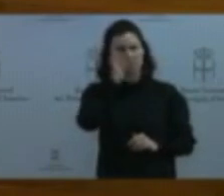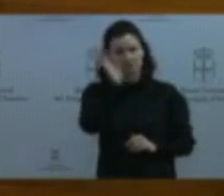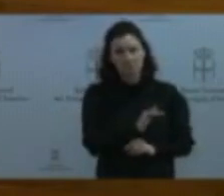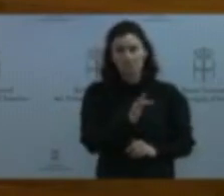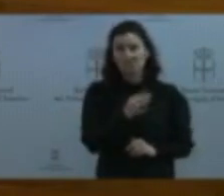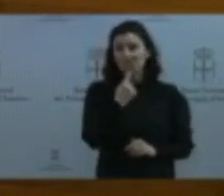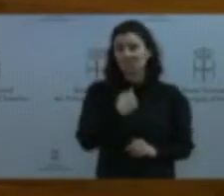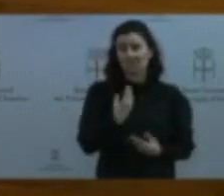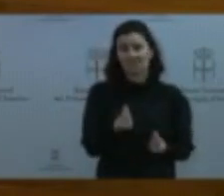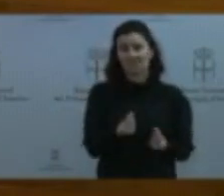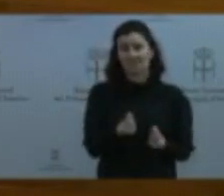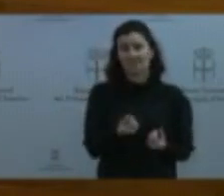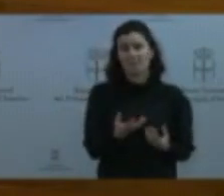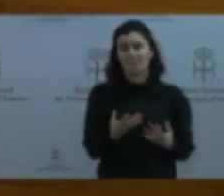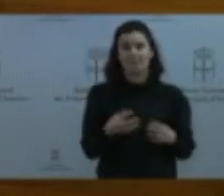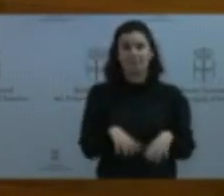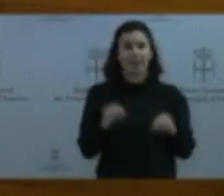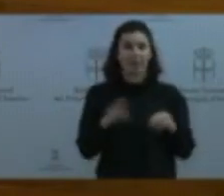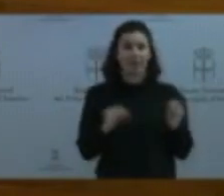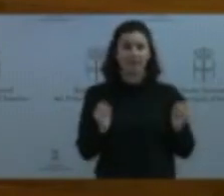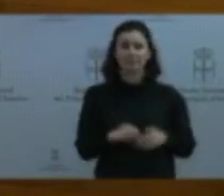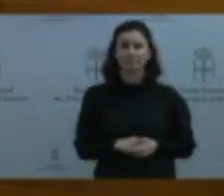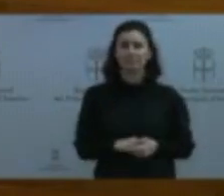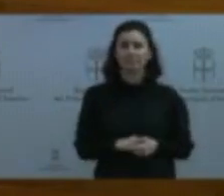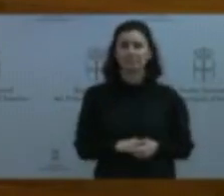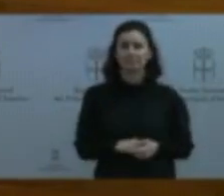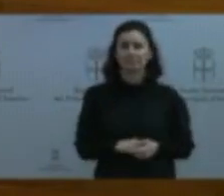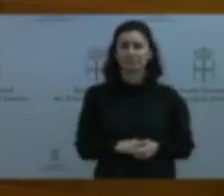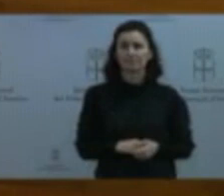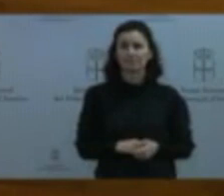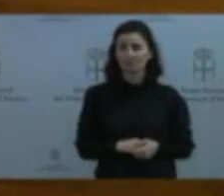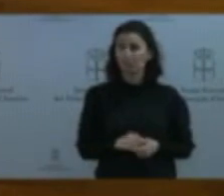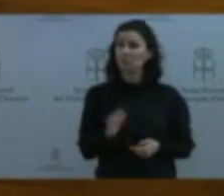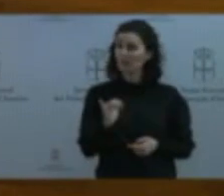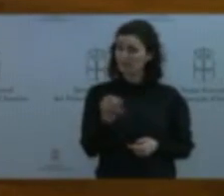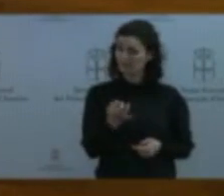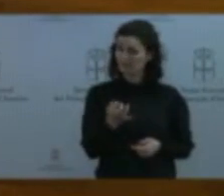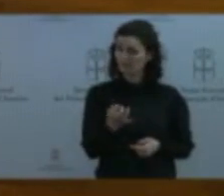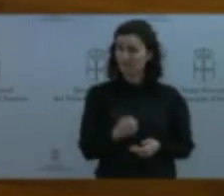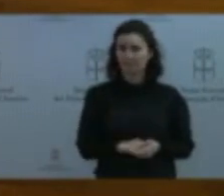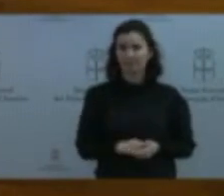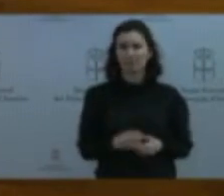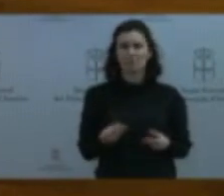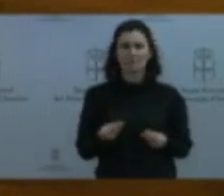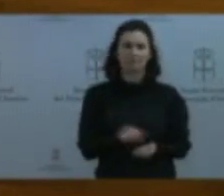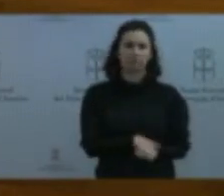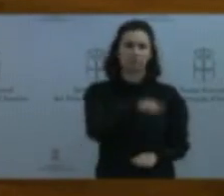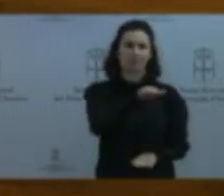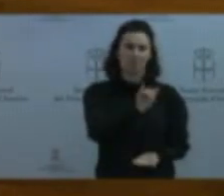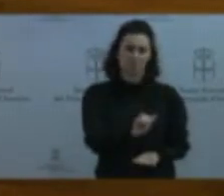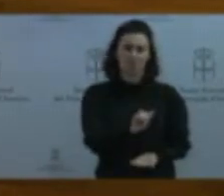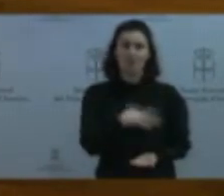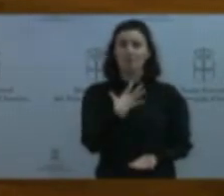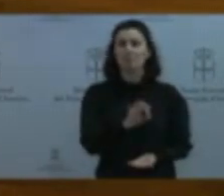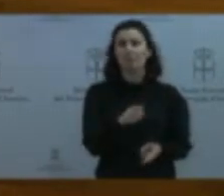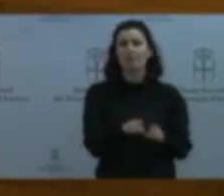nuevo. Y fíjese, yo tengo aquí efectivamente muchos papeles. Le podría desmontar todas y cada una de las cuestiones que